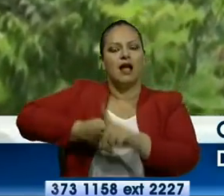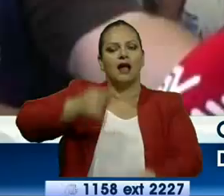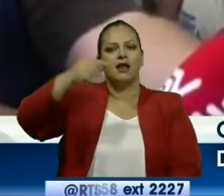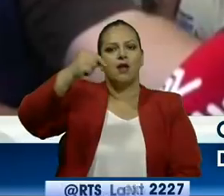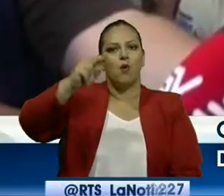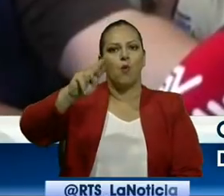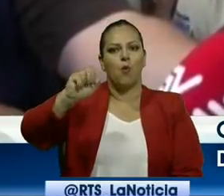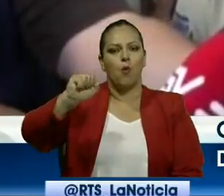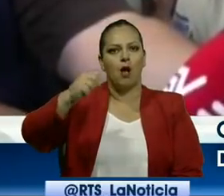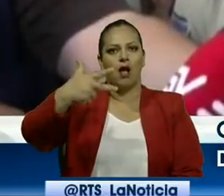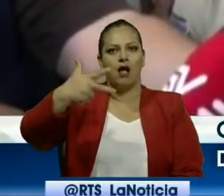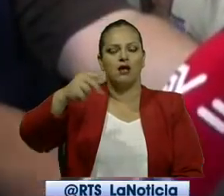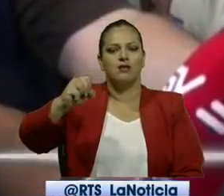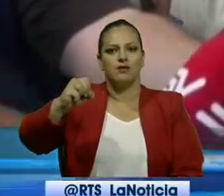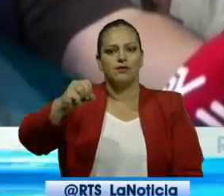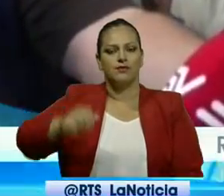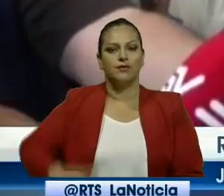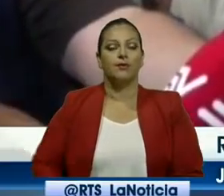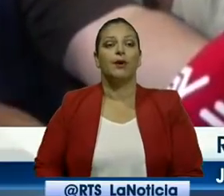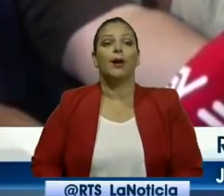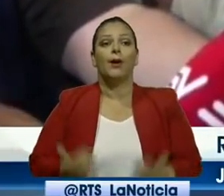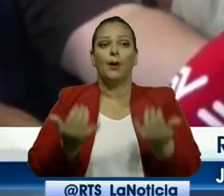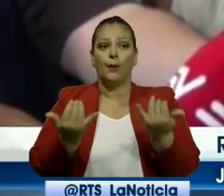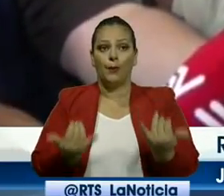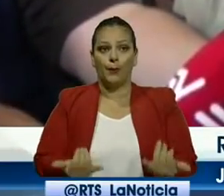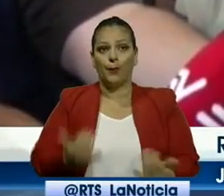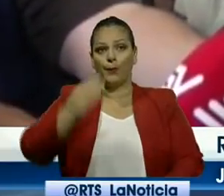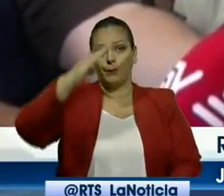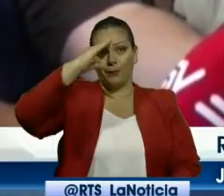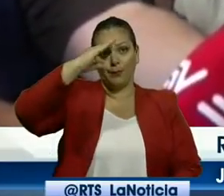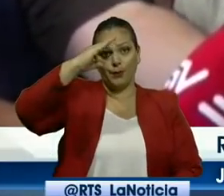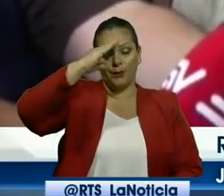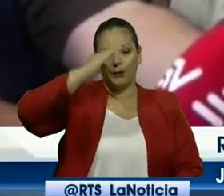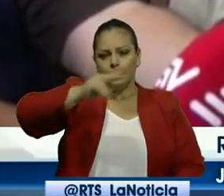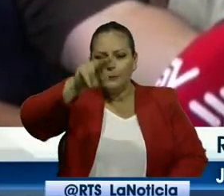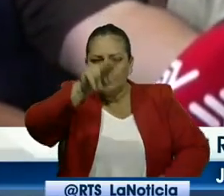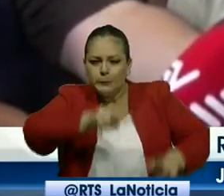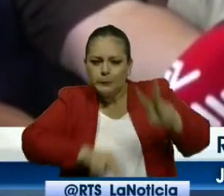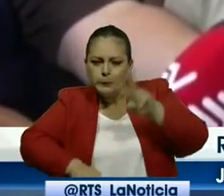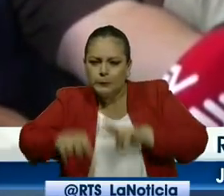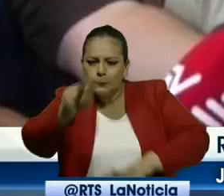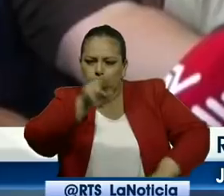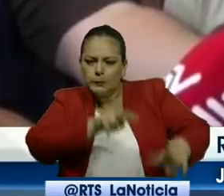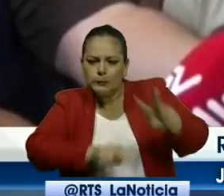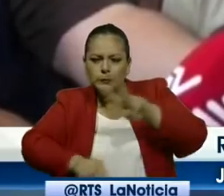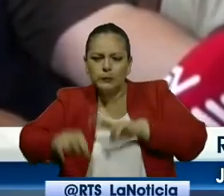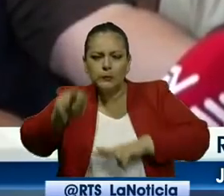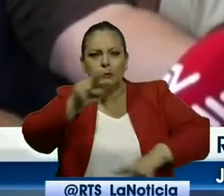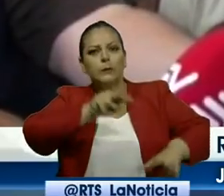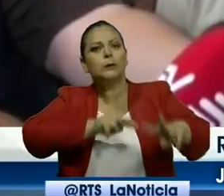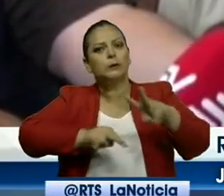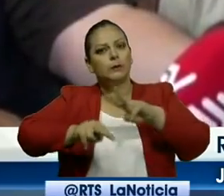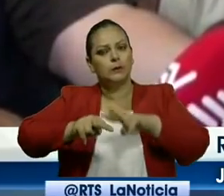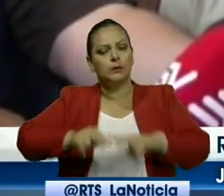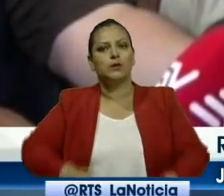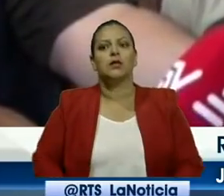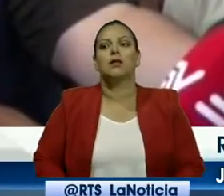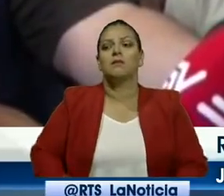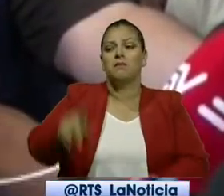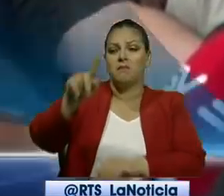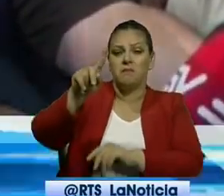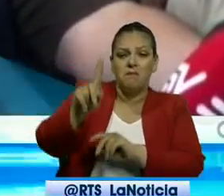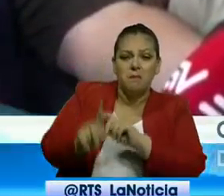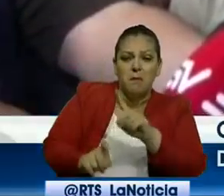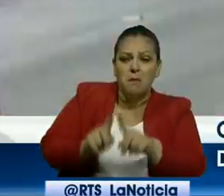Colombia. Es un trabajo netamente de inteligencia operativa antidelincuencial, utilizando fuentes humanas,